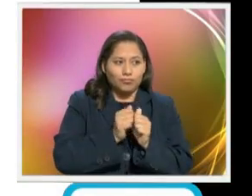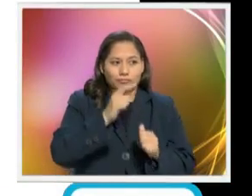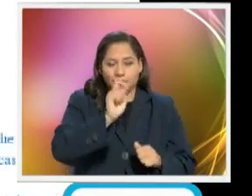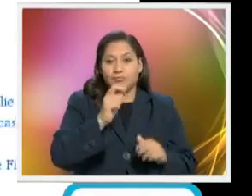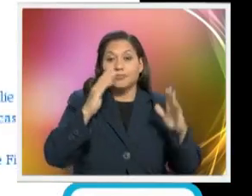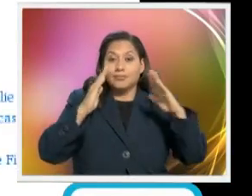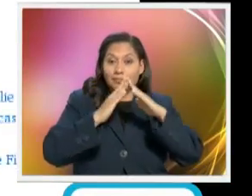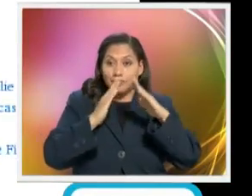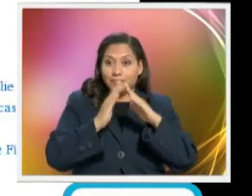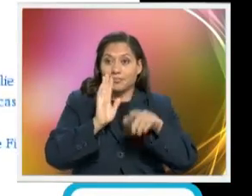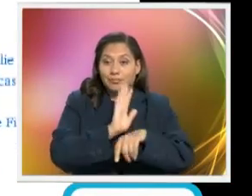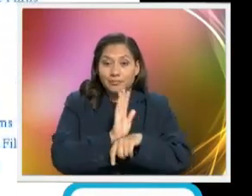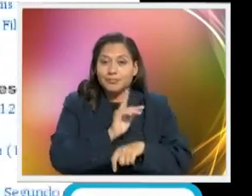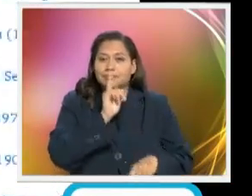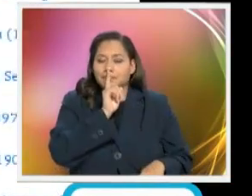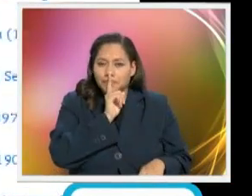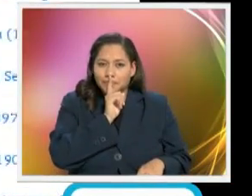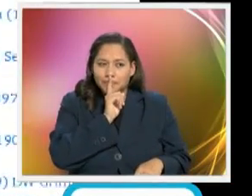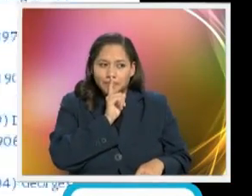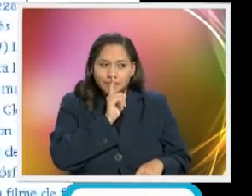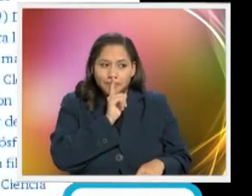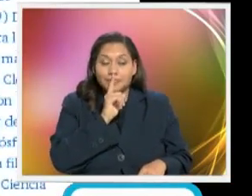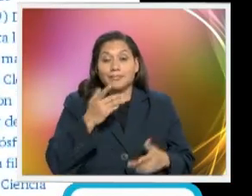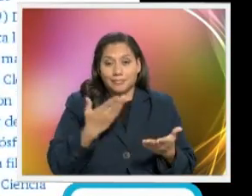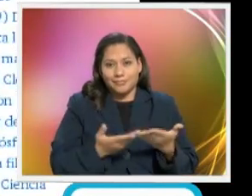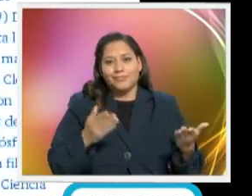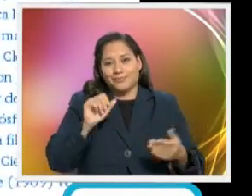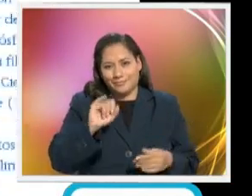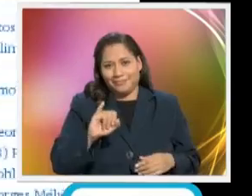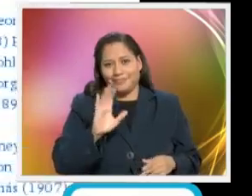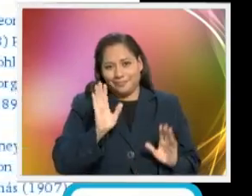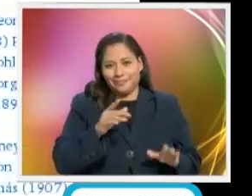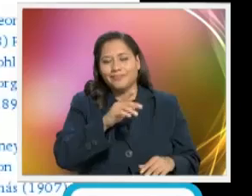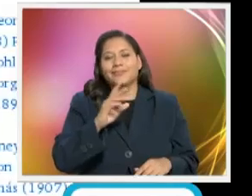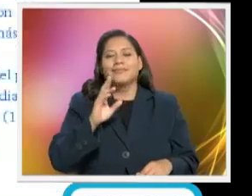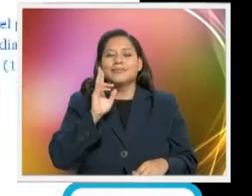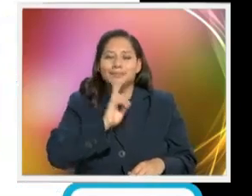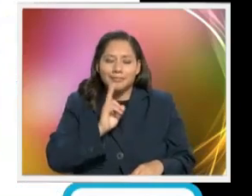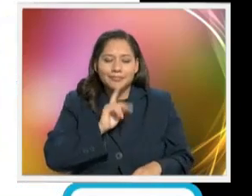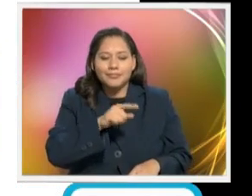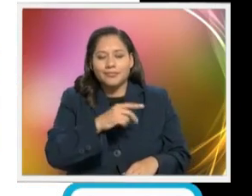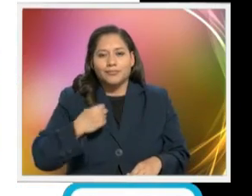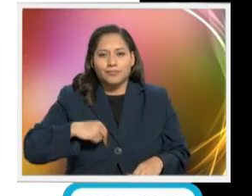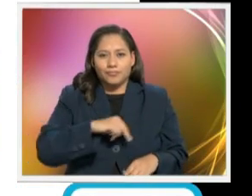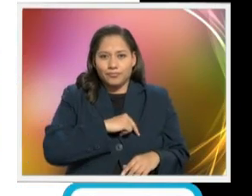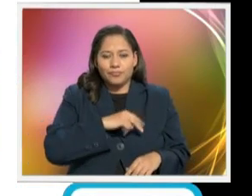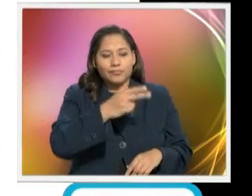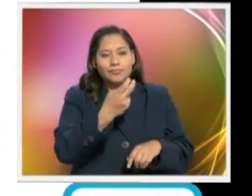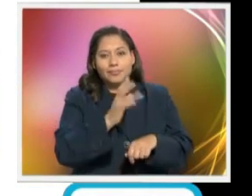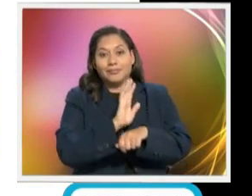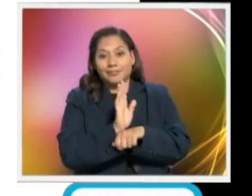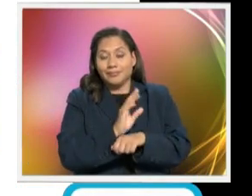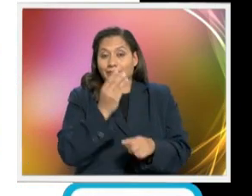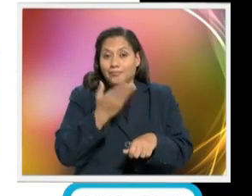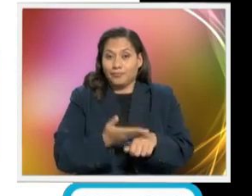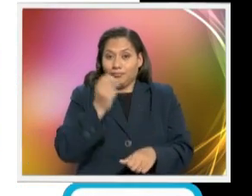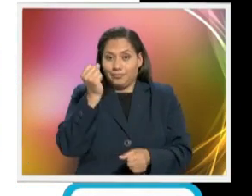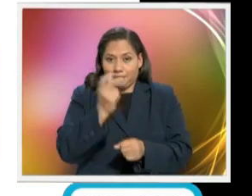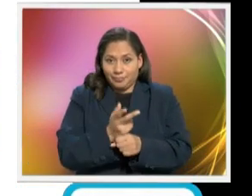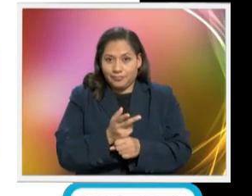La Casa del Cine Silente. Entonces, ahora sí, vamos a tratar de empaparnos de este cine muy